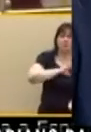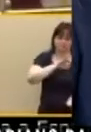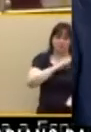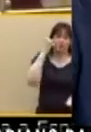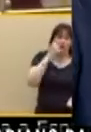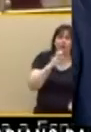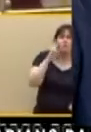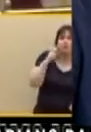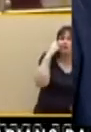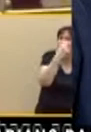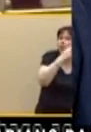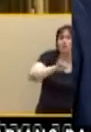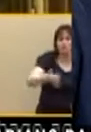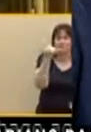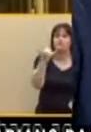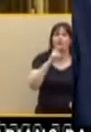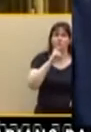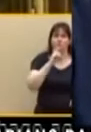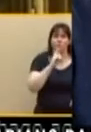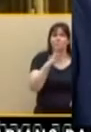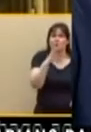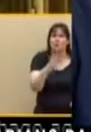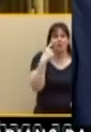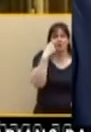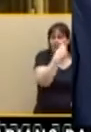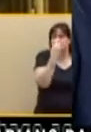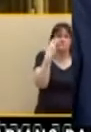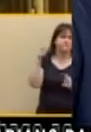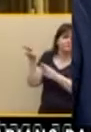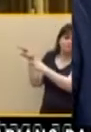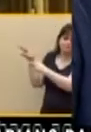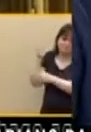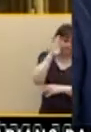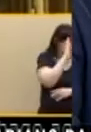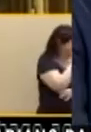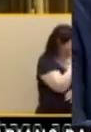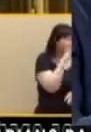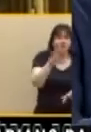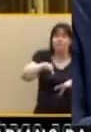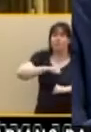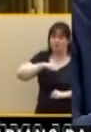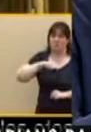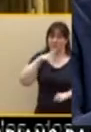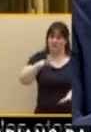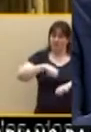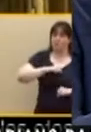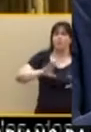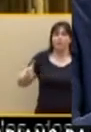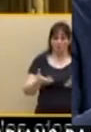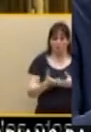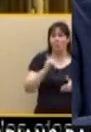parlamentarismo es verdad hasta el punto de que yo creo que efectivamente hay un punto en el que puede acabar